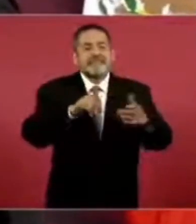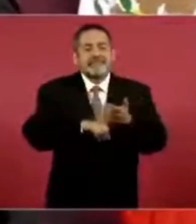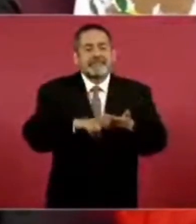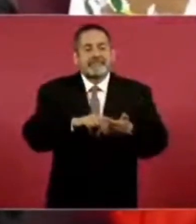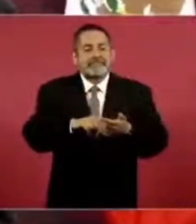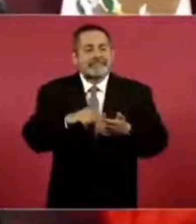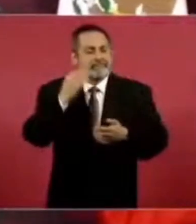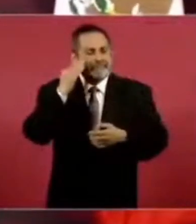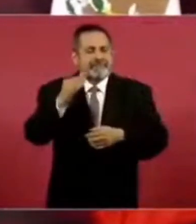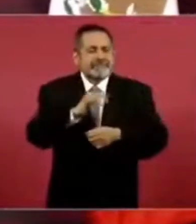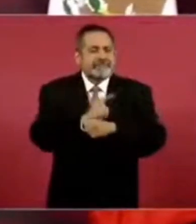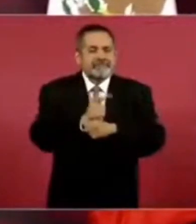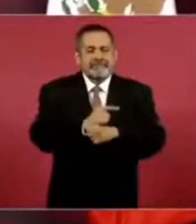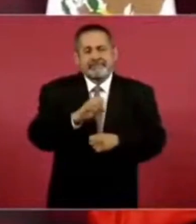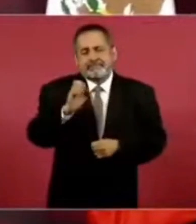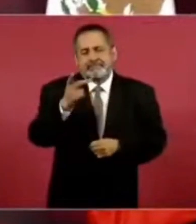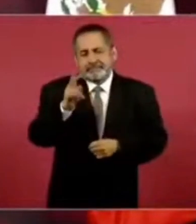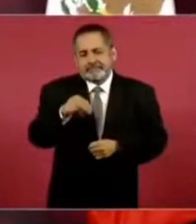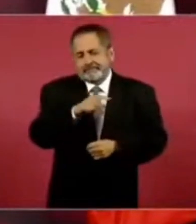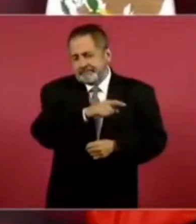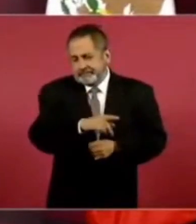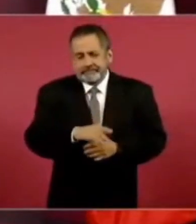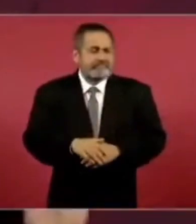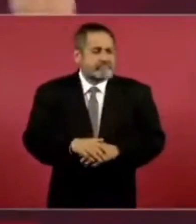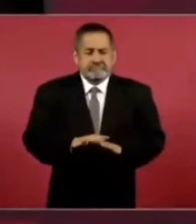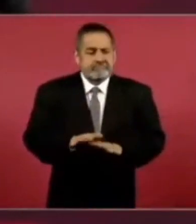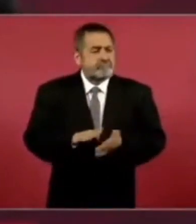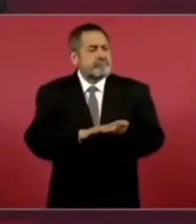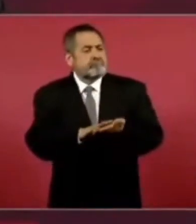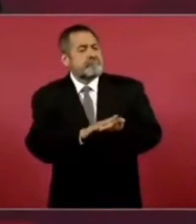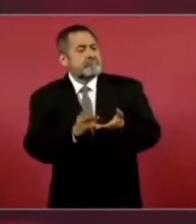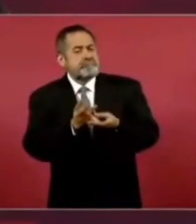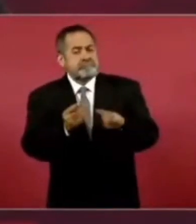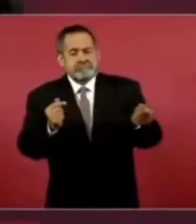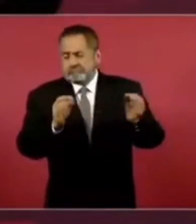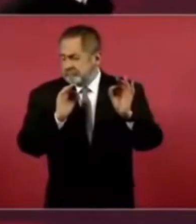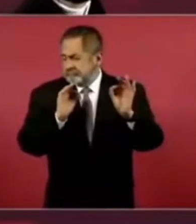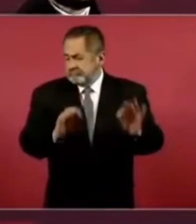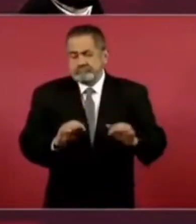licenciado Peña, ¿sí? Pues no, ya